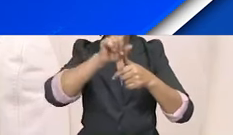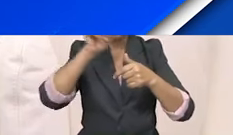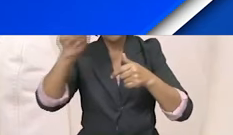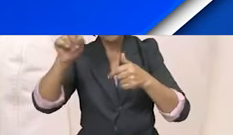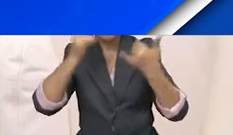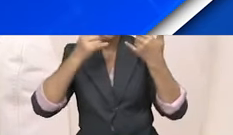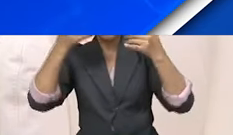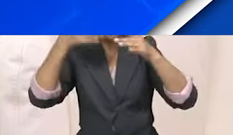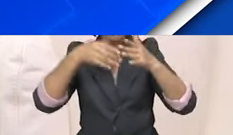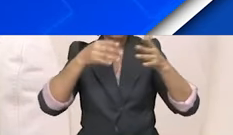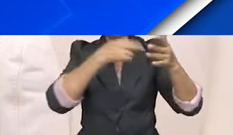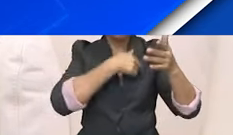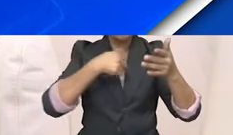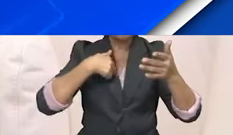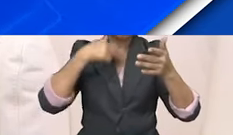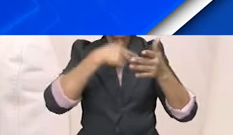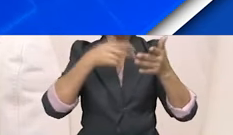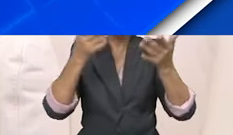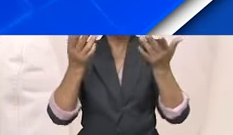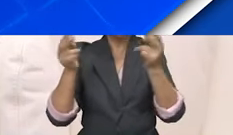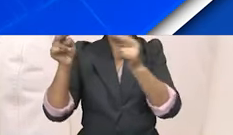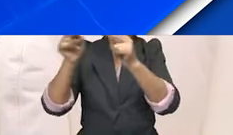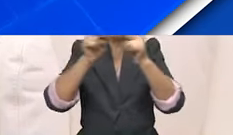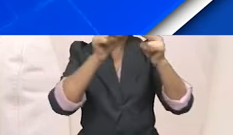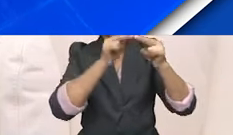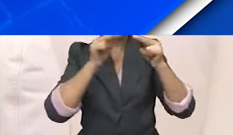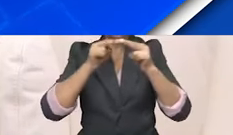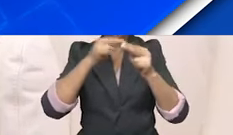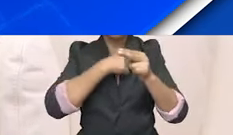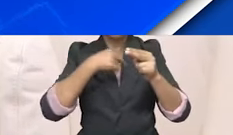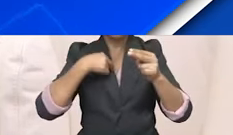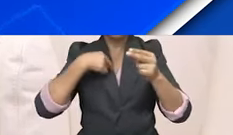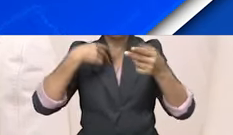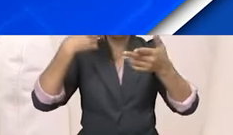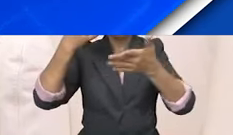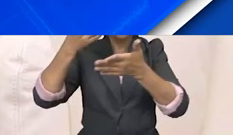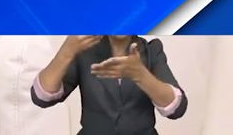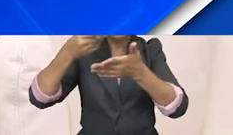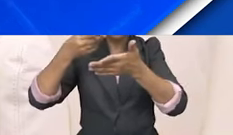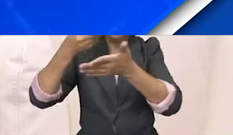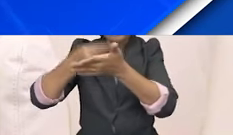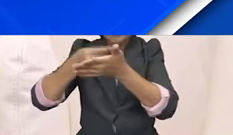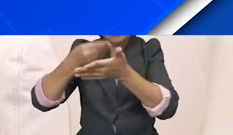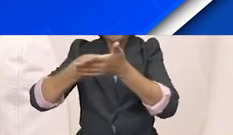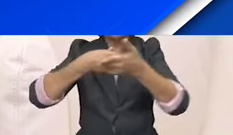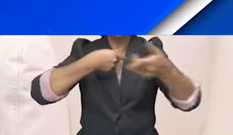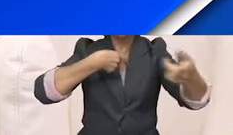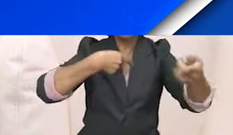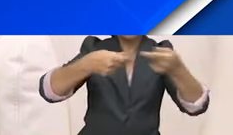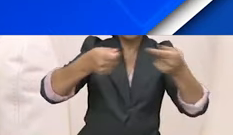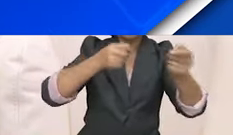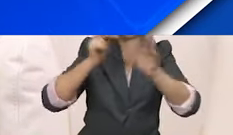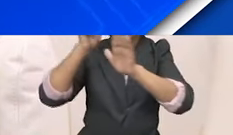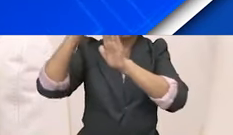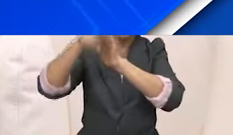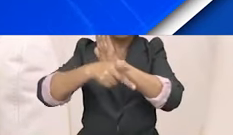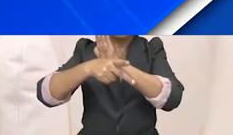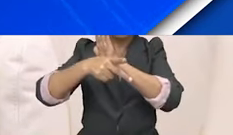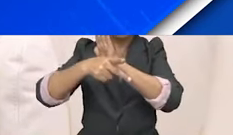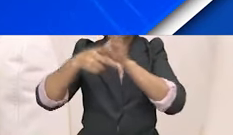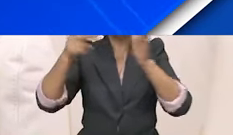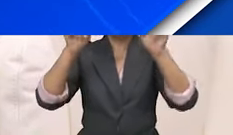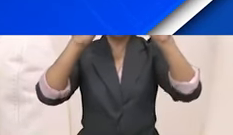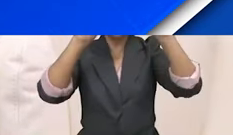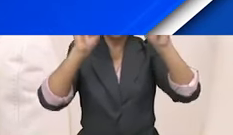11 instituciones que están vinculadas con las importaciones, las exportaciones y